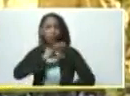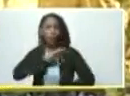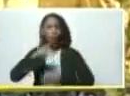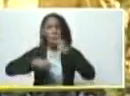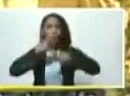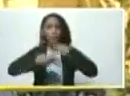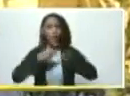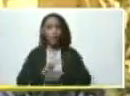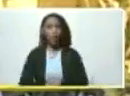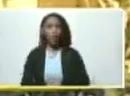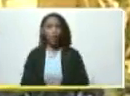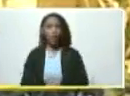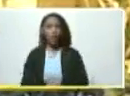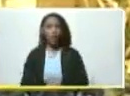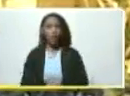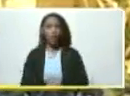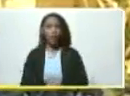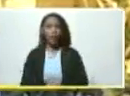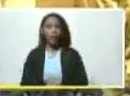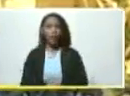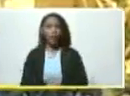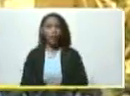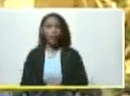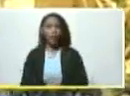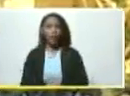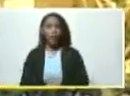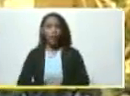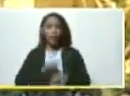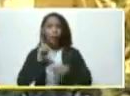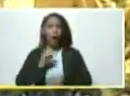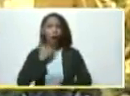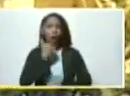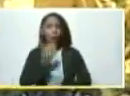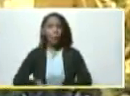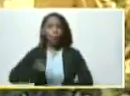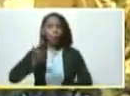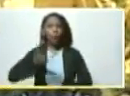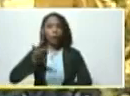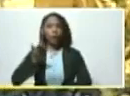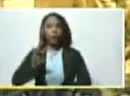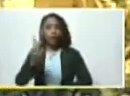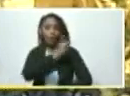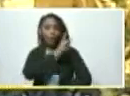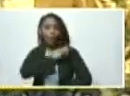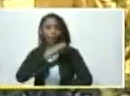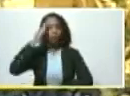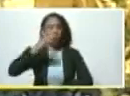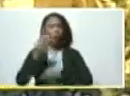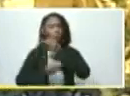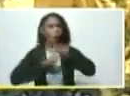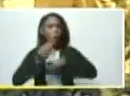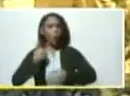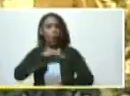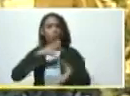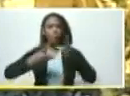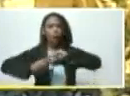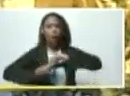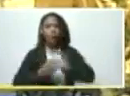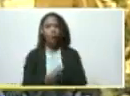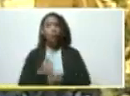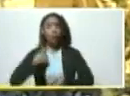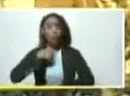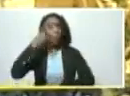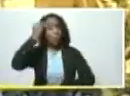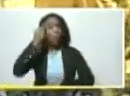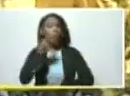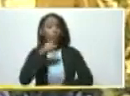que hace vida con todas las expresiones populares. Y algo muy importante, mi comandante en jefe, es como nuestros CLAP, creo que usted lo